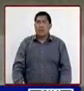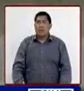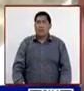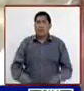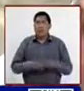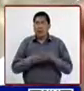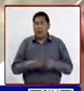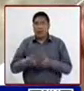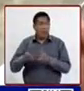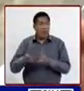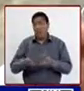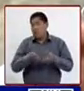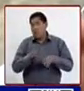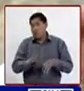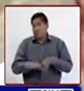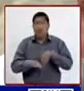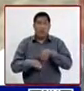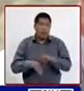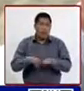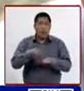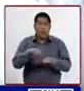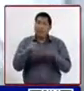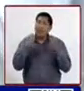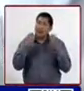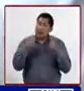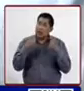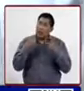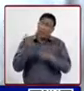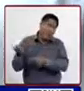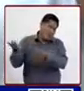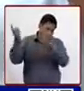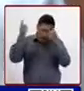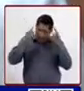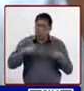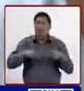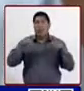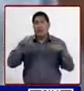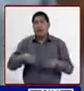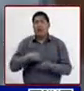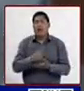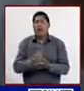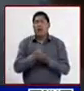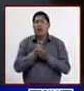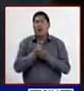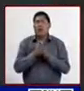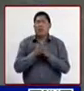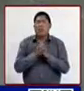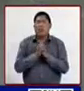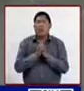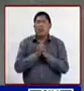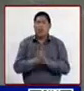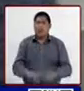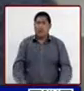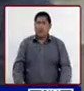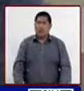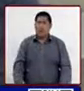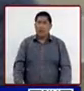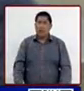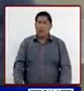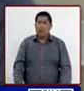Por caminar aquí siempre voy a encontrar algo diciendo he venido, pero ayúdenme por favor.